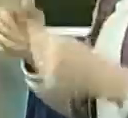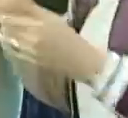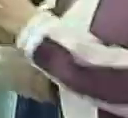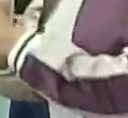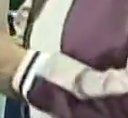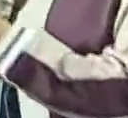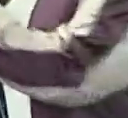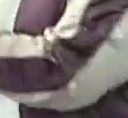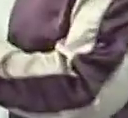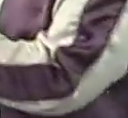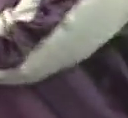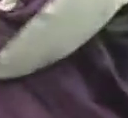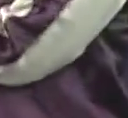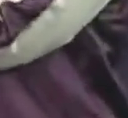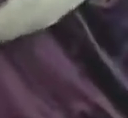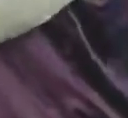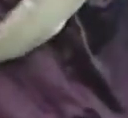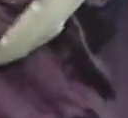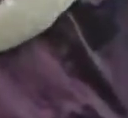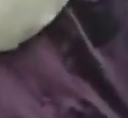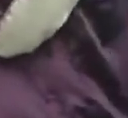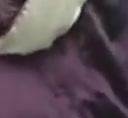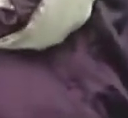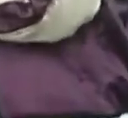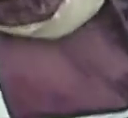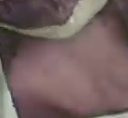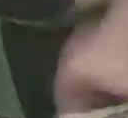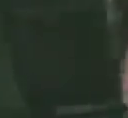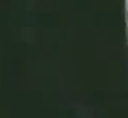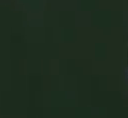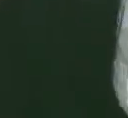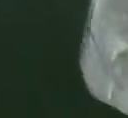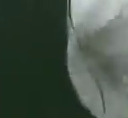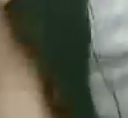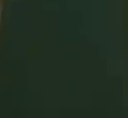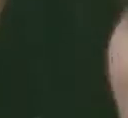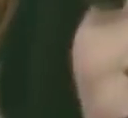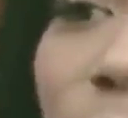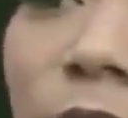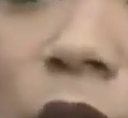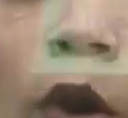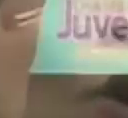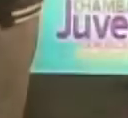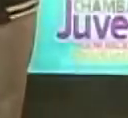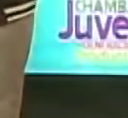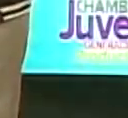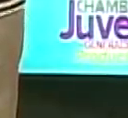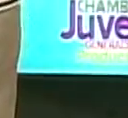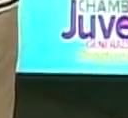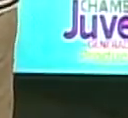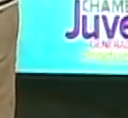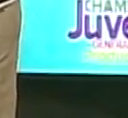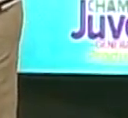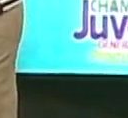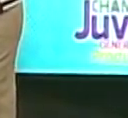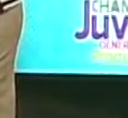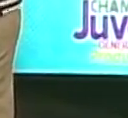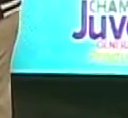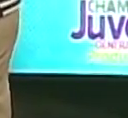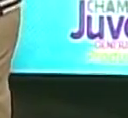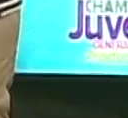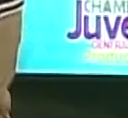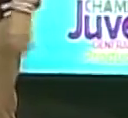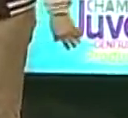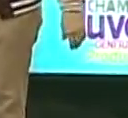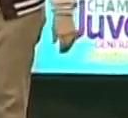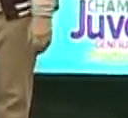Venezuela, en revolución nació el amor. Una bulla a la Chamba Juvenil. ¡Que viva Venezuela!